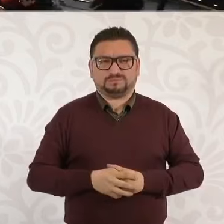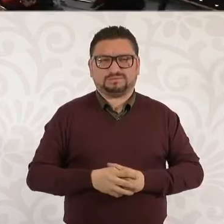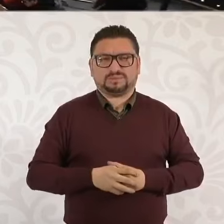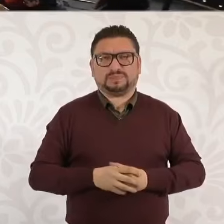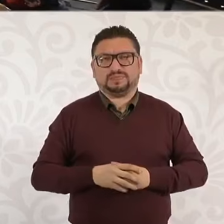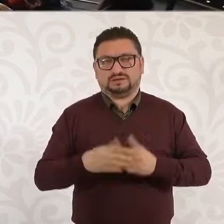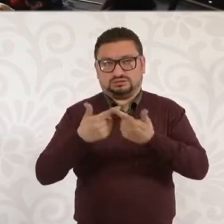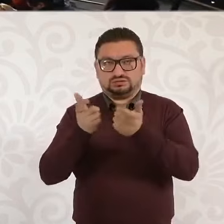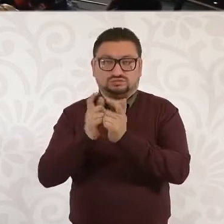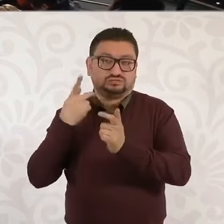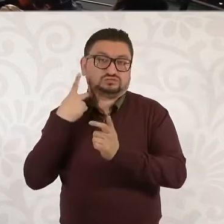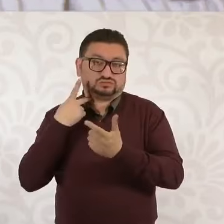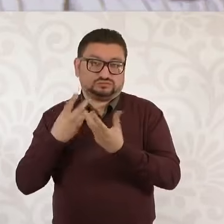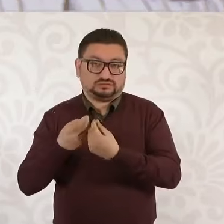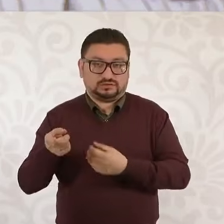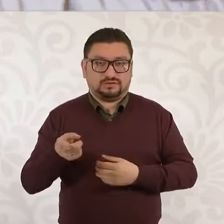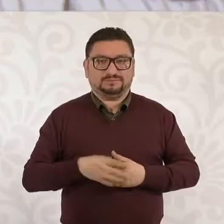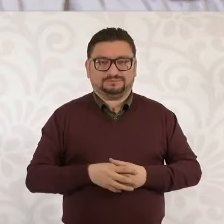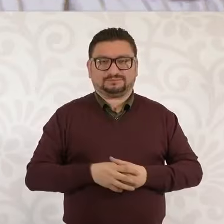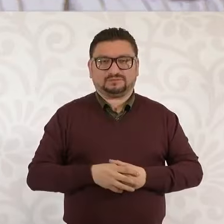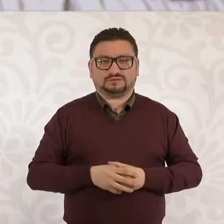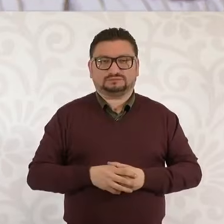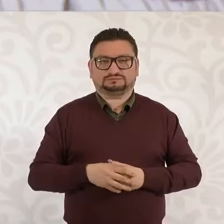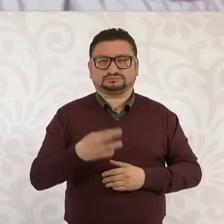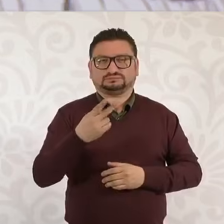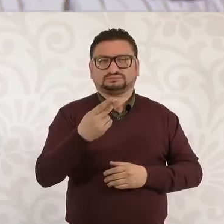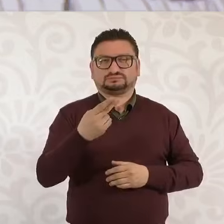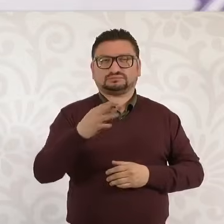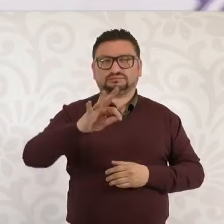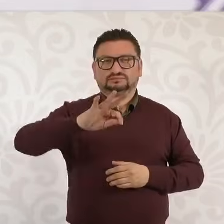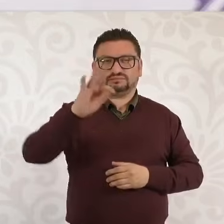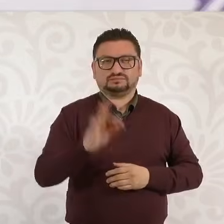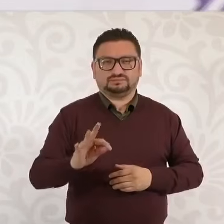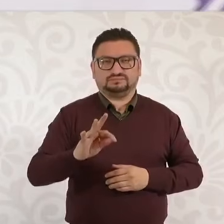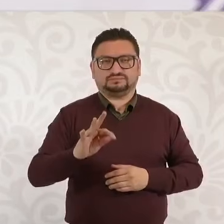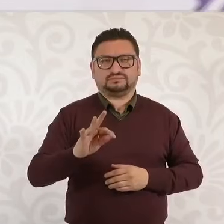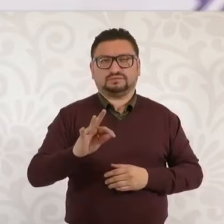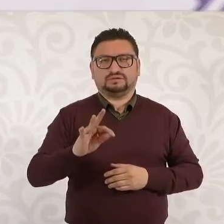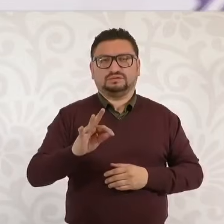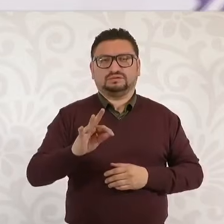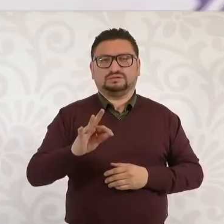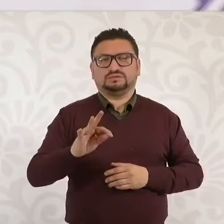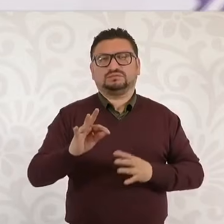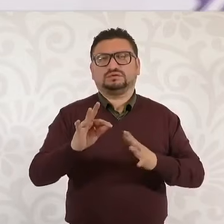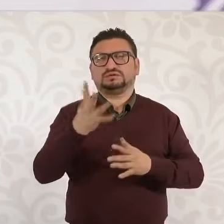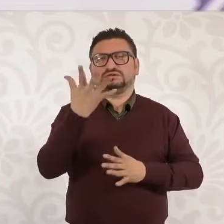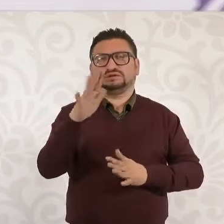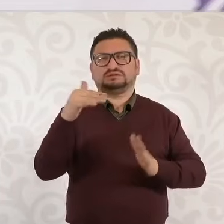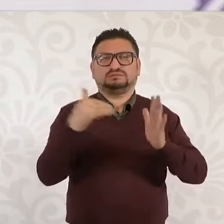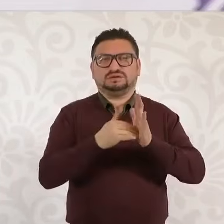junto con los partidos políticos. A ver, 25%, pues estás considerando, si fueran 10,000